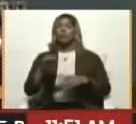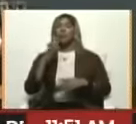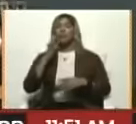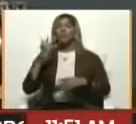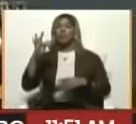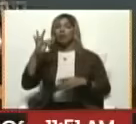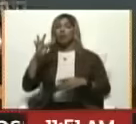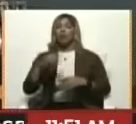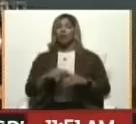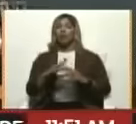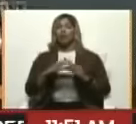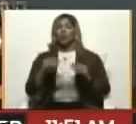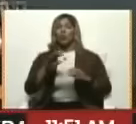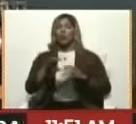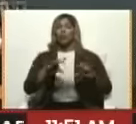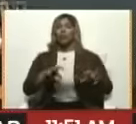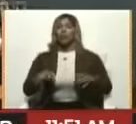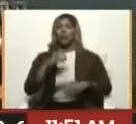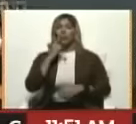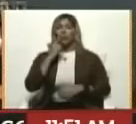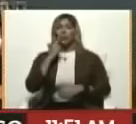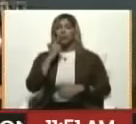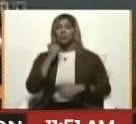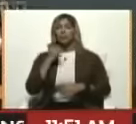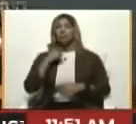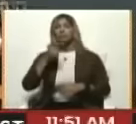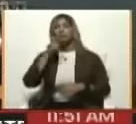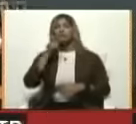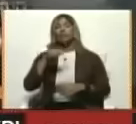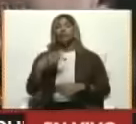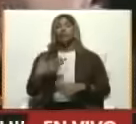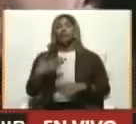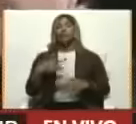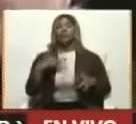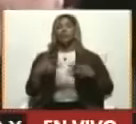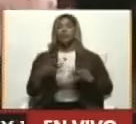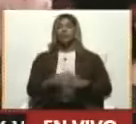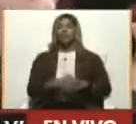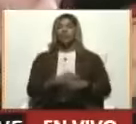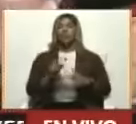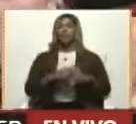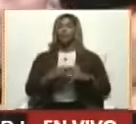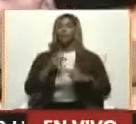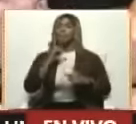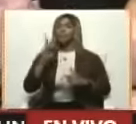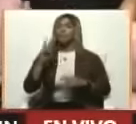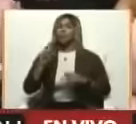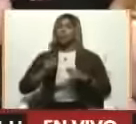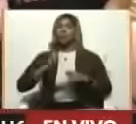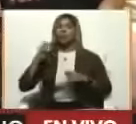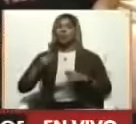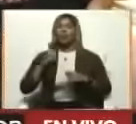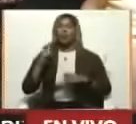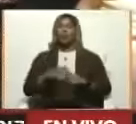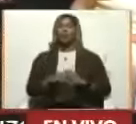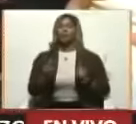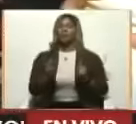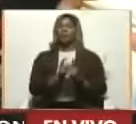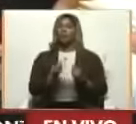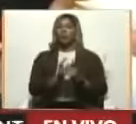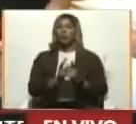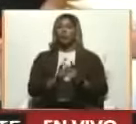superiores de todos los estados atentos a este importante evento. Entonces veamos este video muy breve